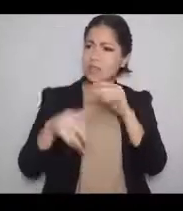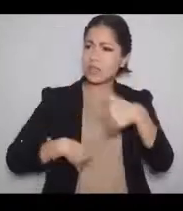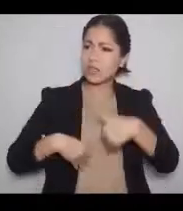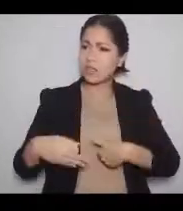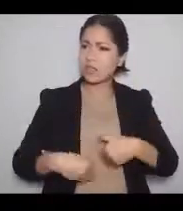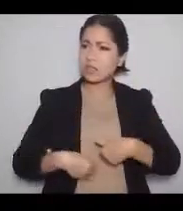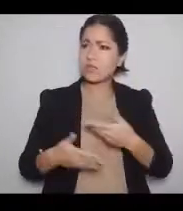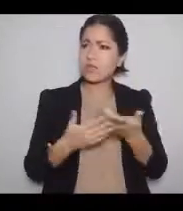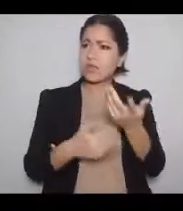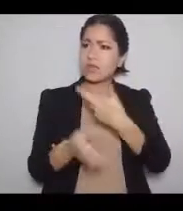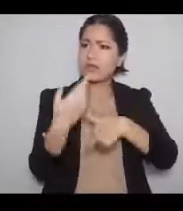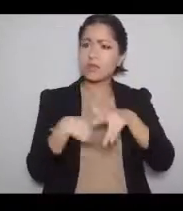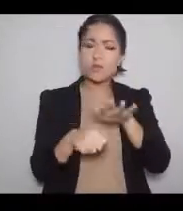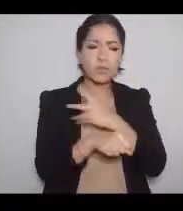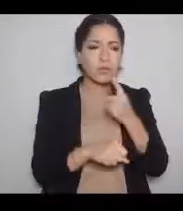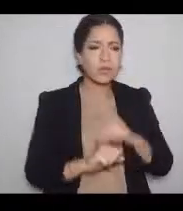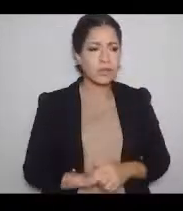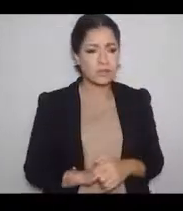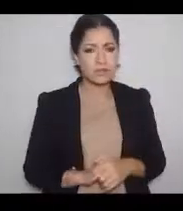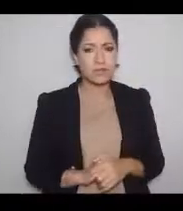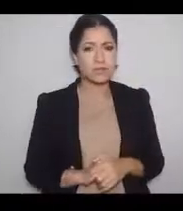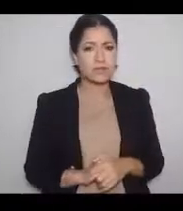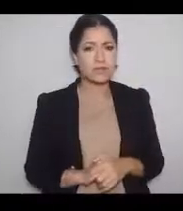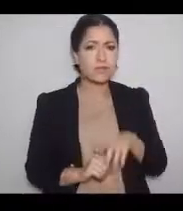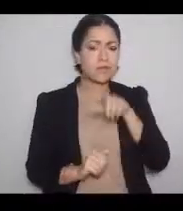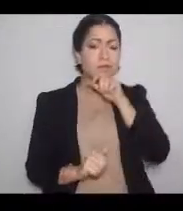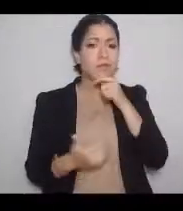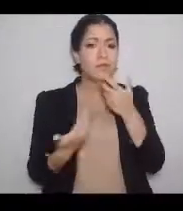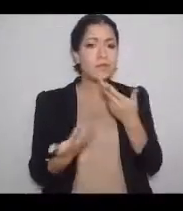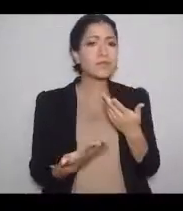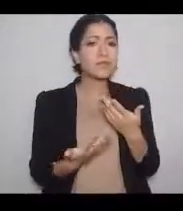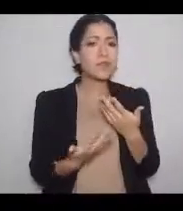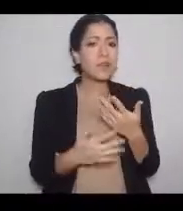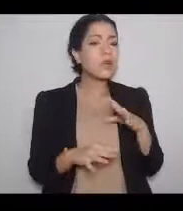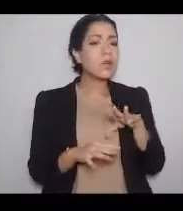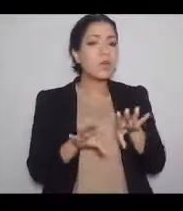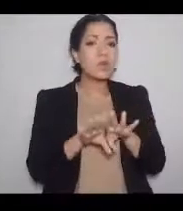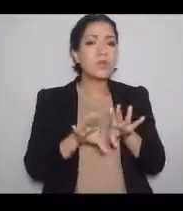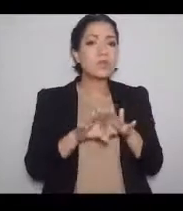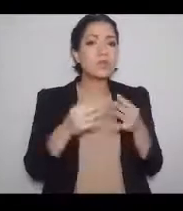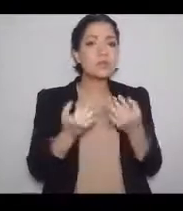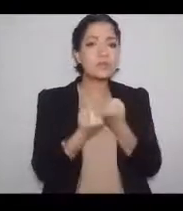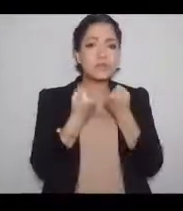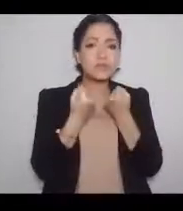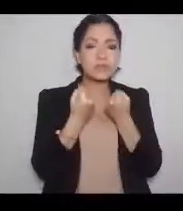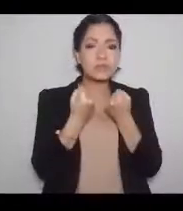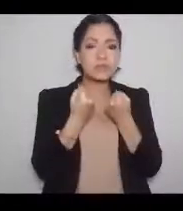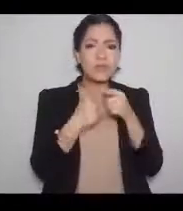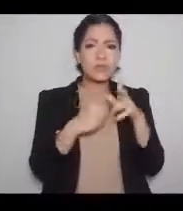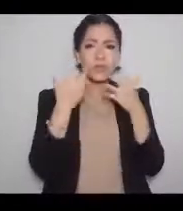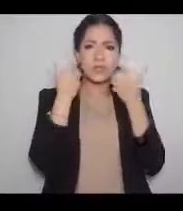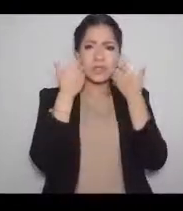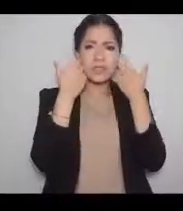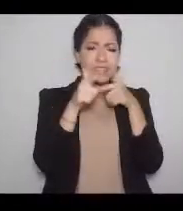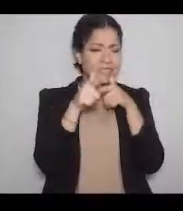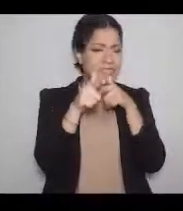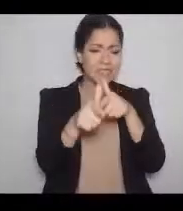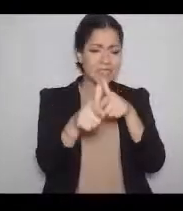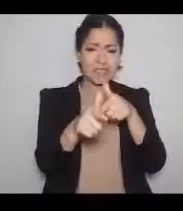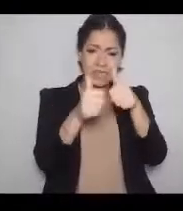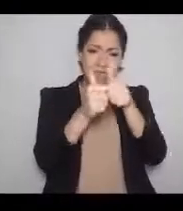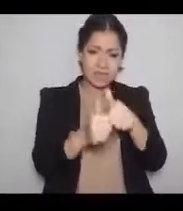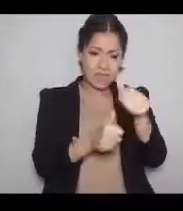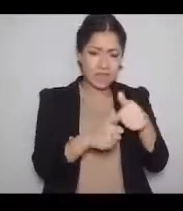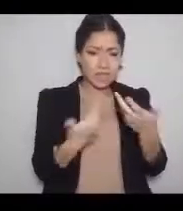La atracción del sol. No hay modo de rechazarla. ¿Y qué íbamos? ¿Quieres que sigamos aquí encerrados? Bueno, ya abrirán.